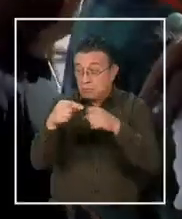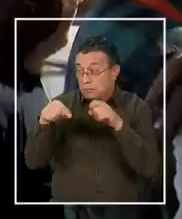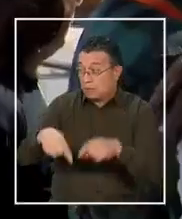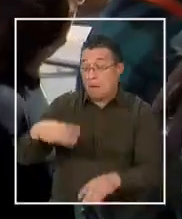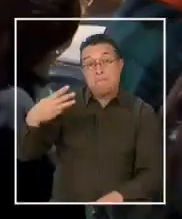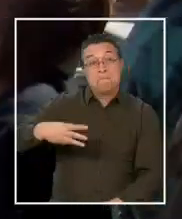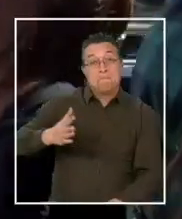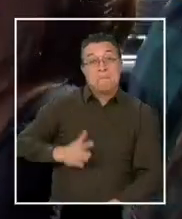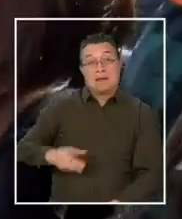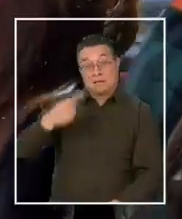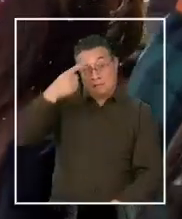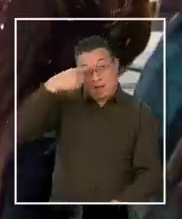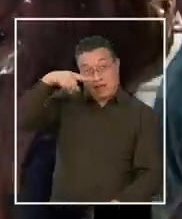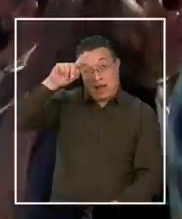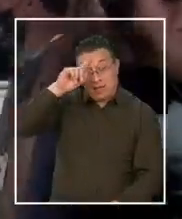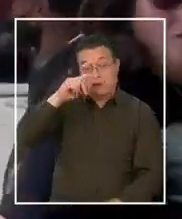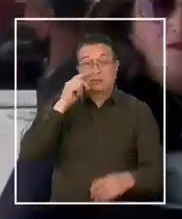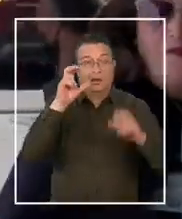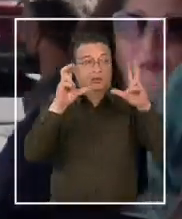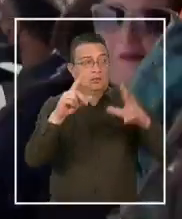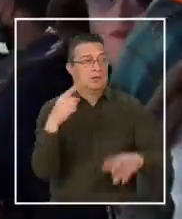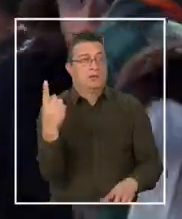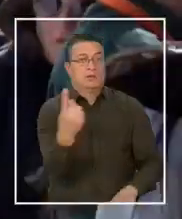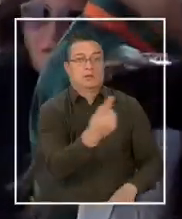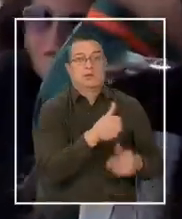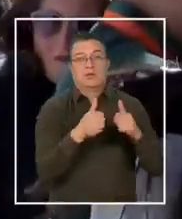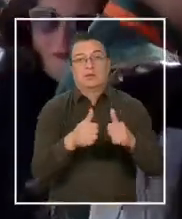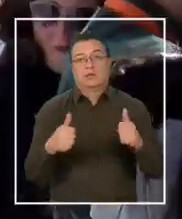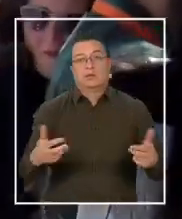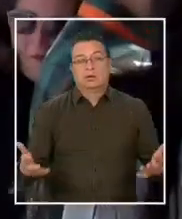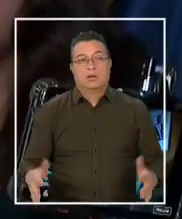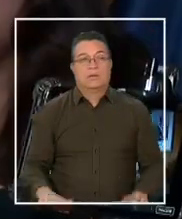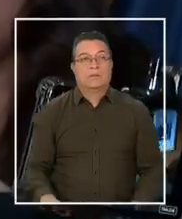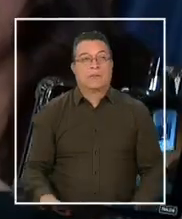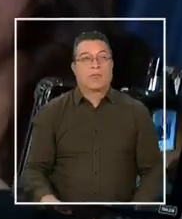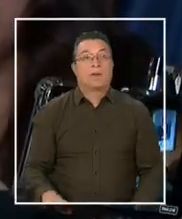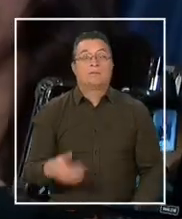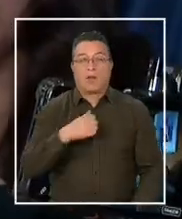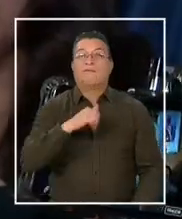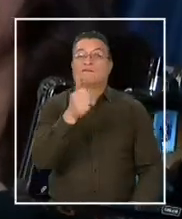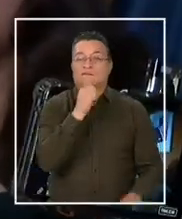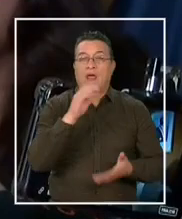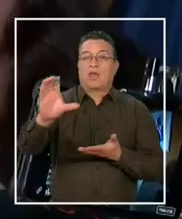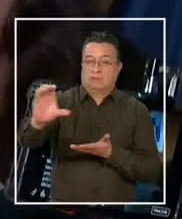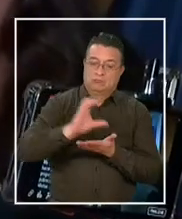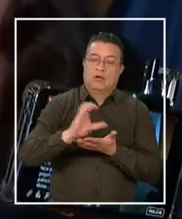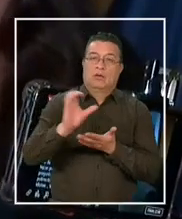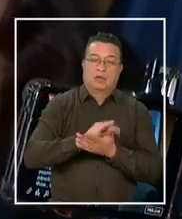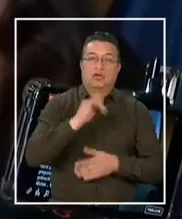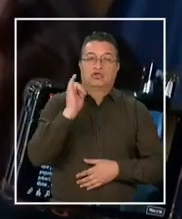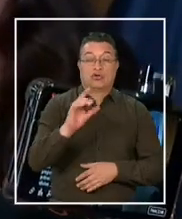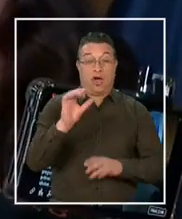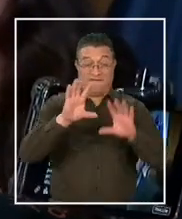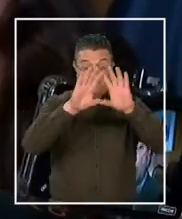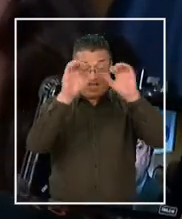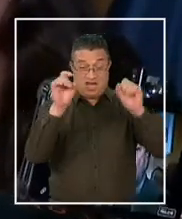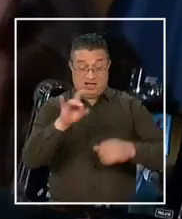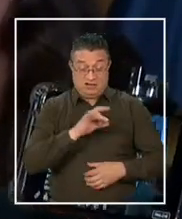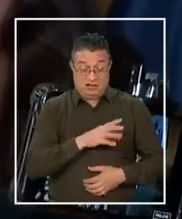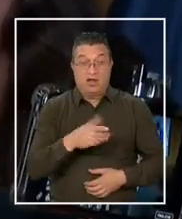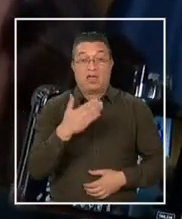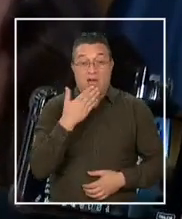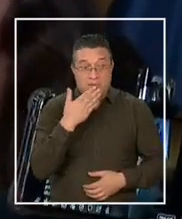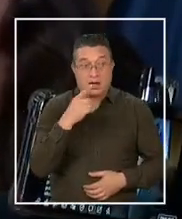este martes en Calama, alerta a las autoridades. Siempre he dicho que nos faltan recursos, pero no solamente a la Fiscalía de Chile, le faltan